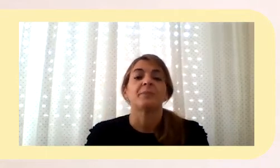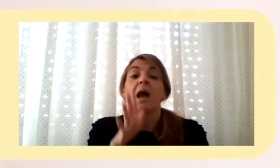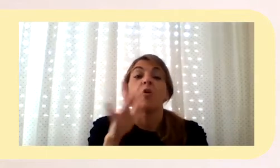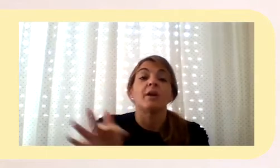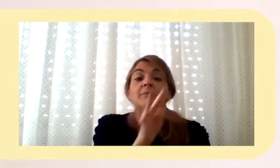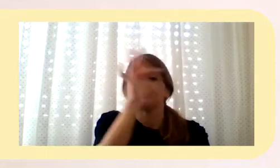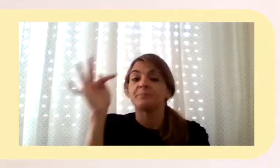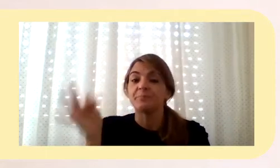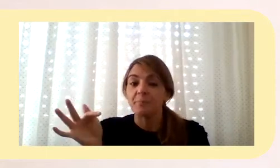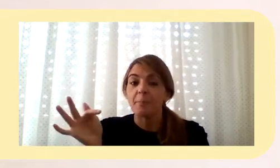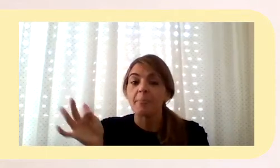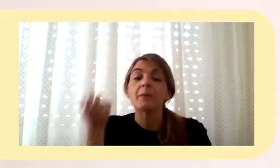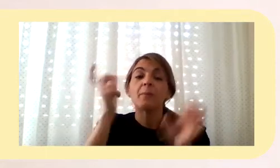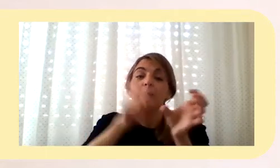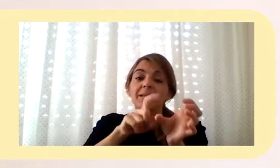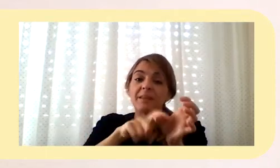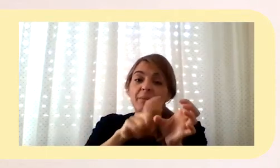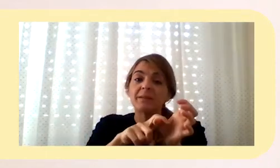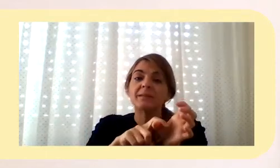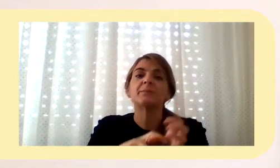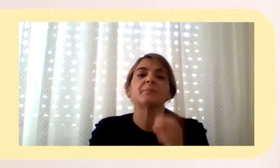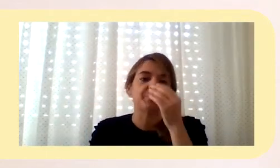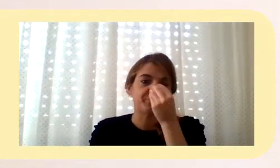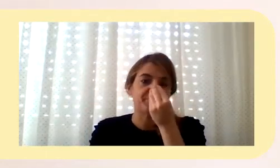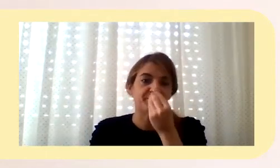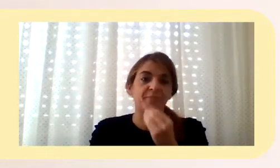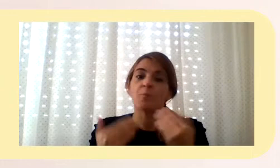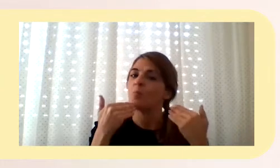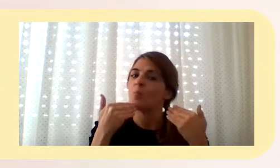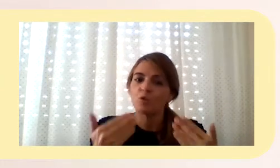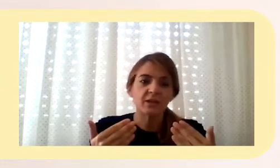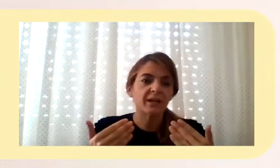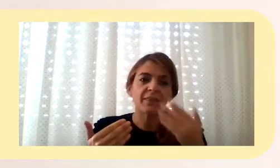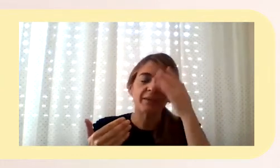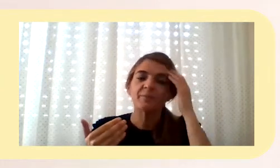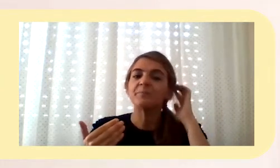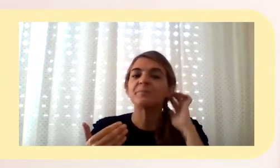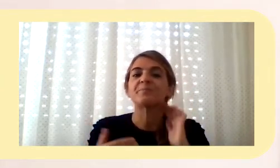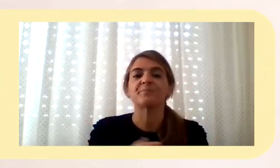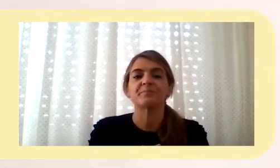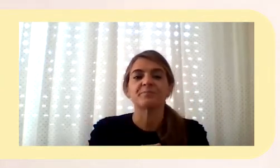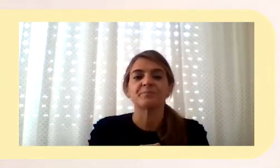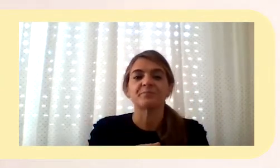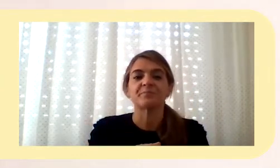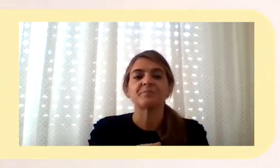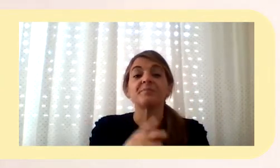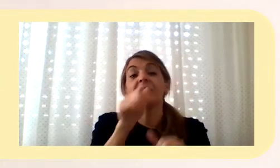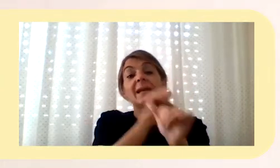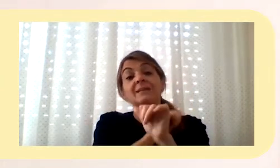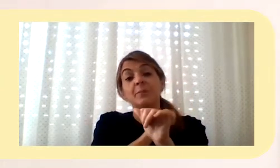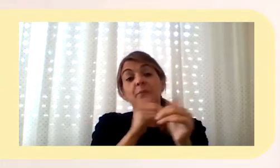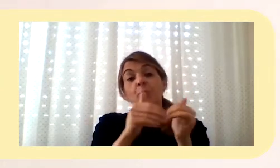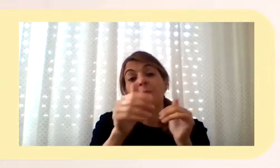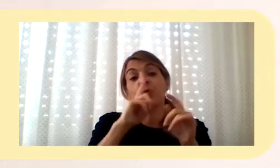ya a las participantes, a las ponentes. Insisto, muchas gracias de nuevo por estar esta mañana aquí con nosotras, y esperemos que el